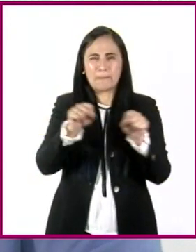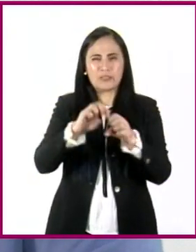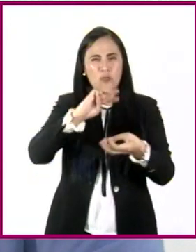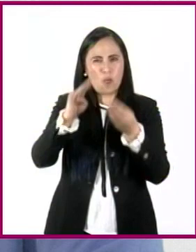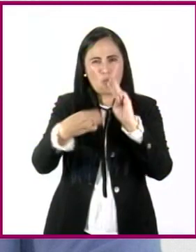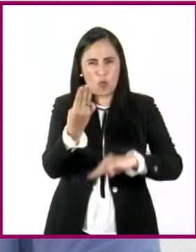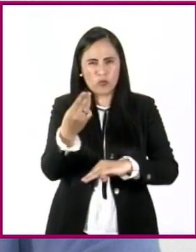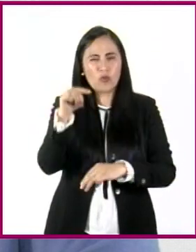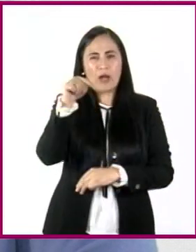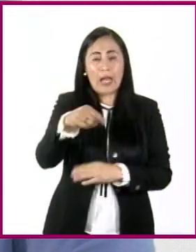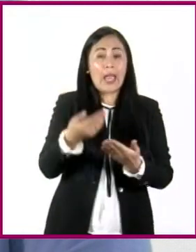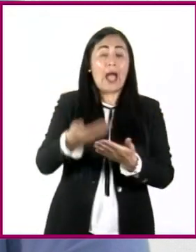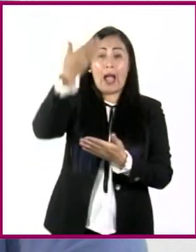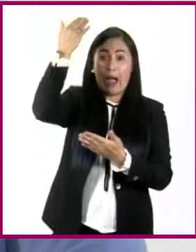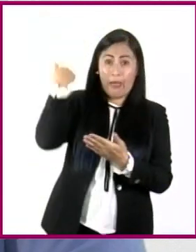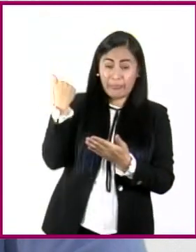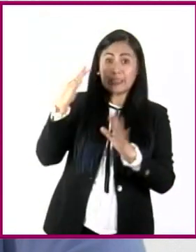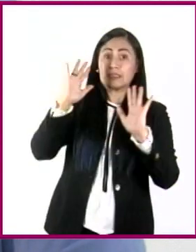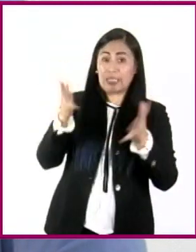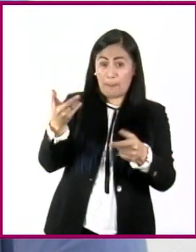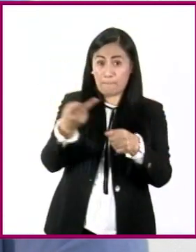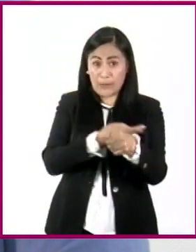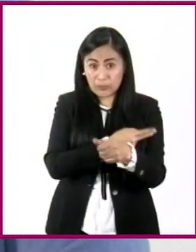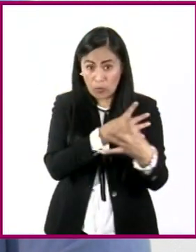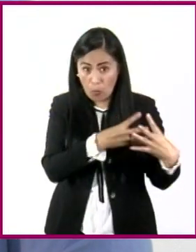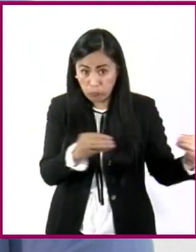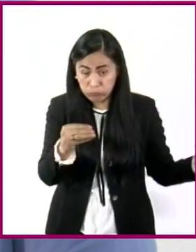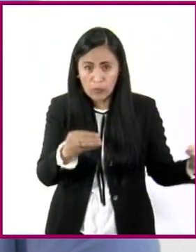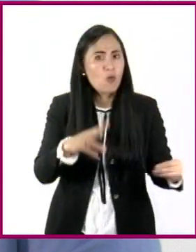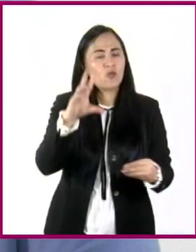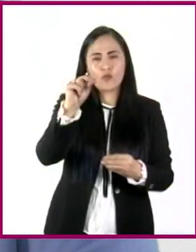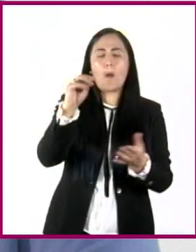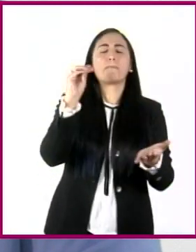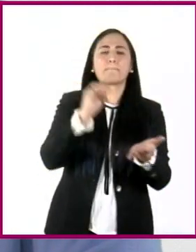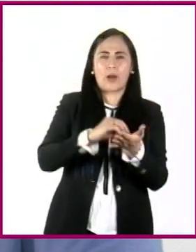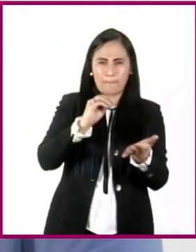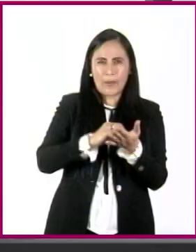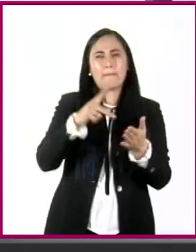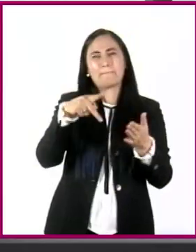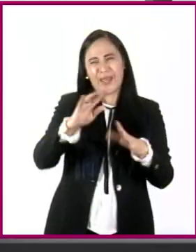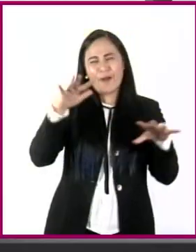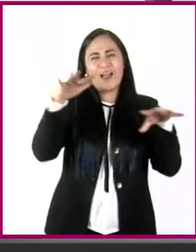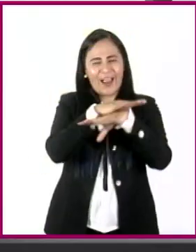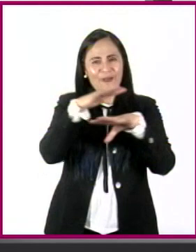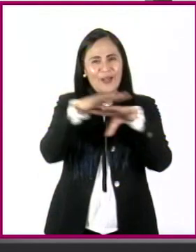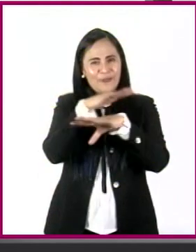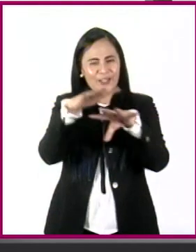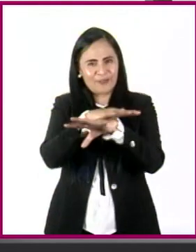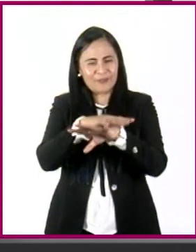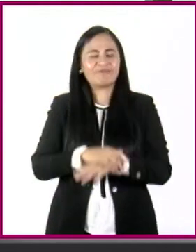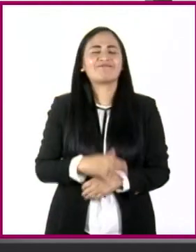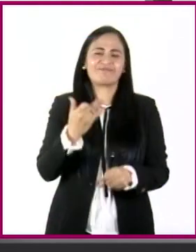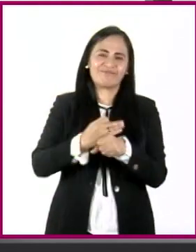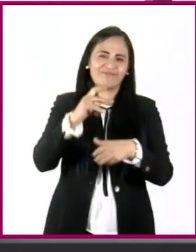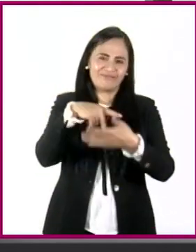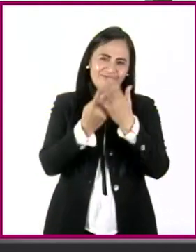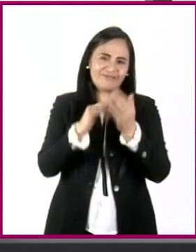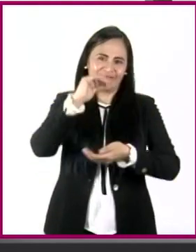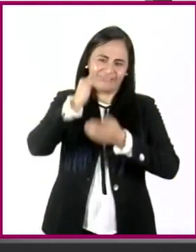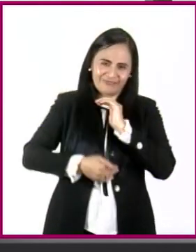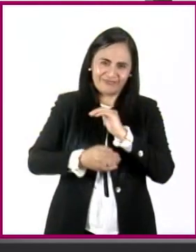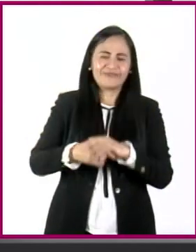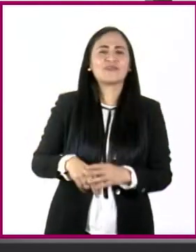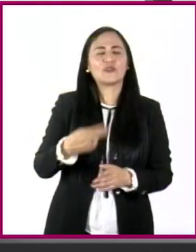se entienda que el pasado no ha pasado, sino que se encuentra vigente pero en constante evolución. Llegamos al final de nuestro programa,